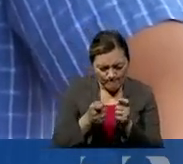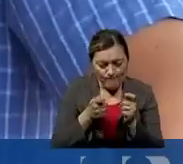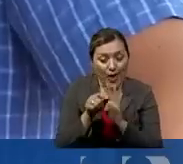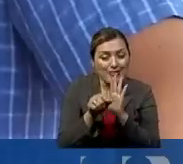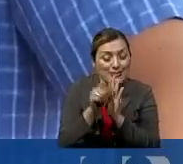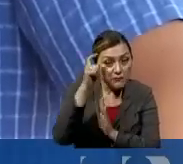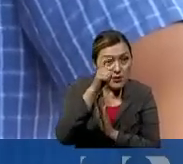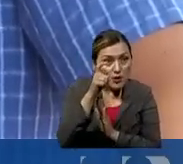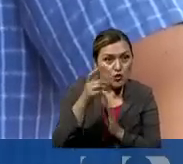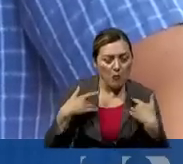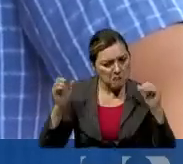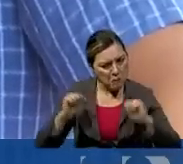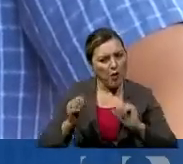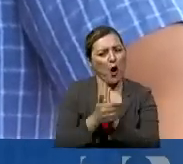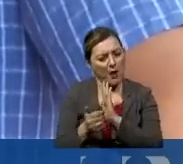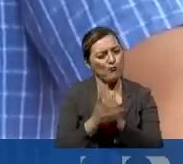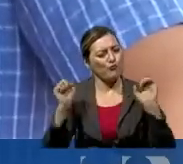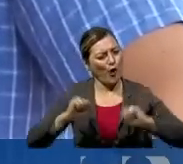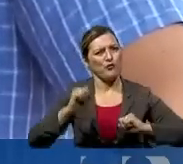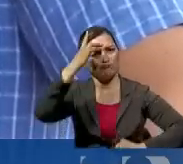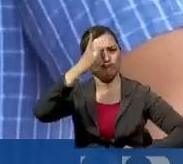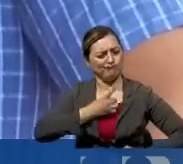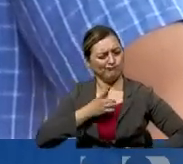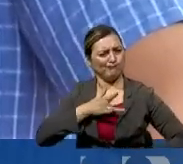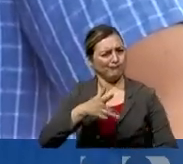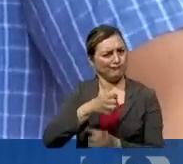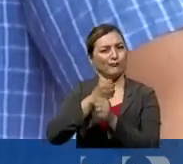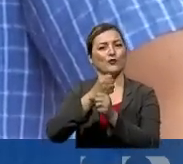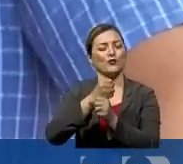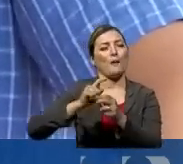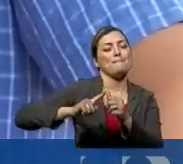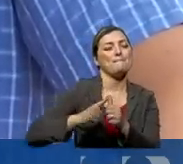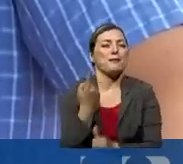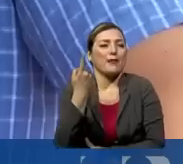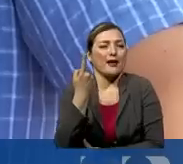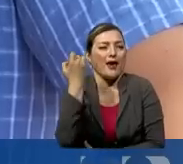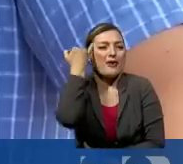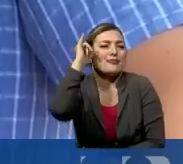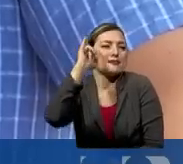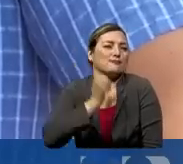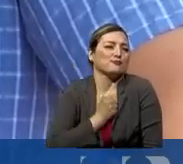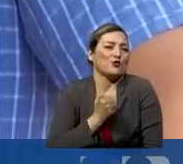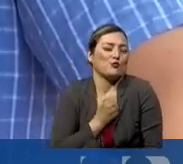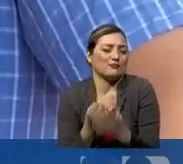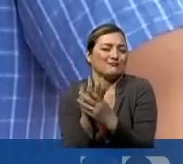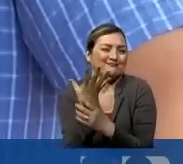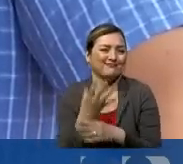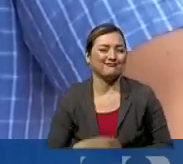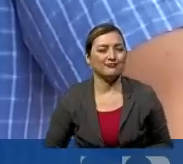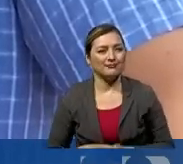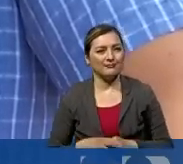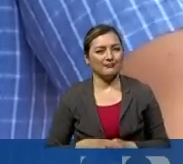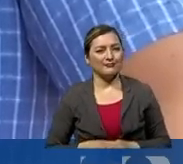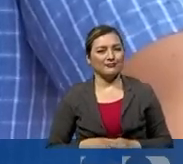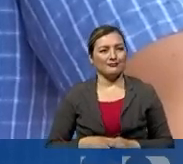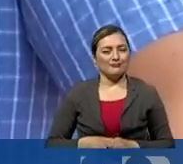complejas. Entonces decidí optar por hacer mi propia creación. Entonces en la que pude dejar